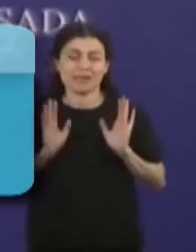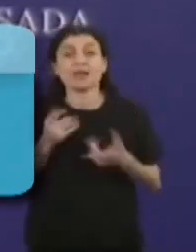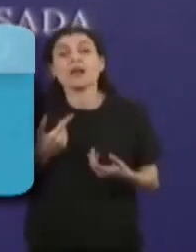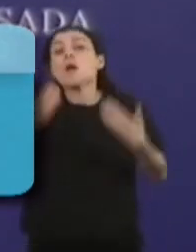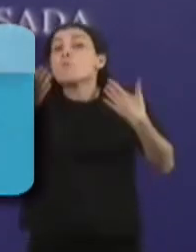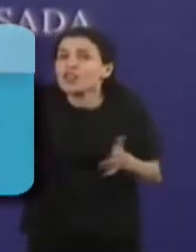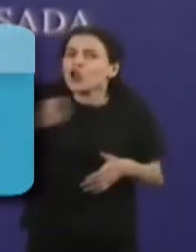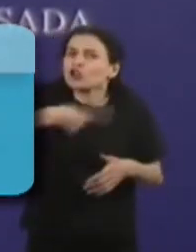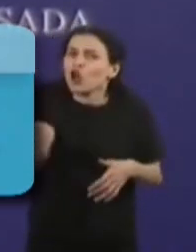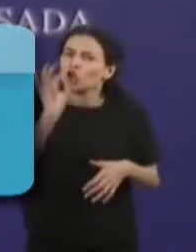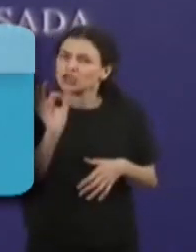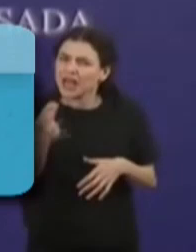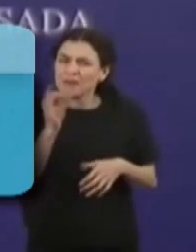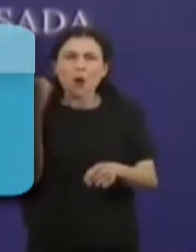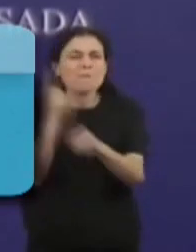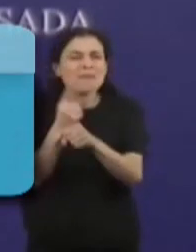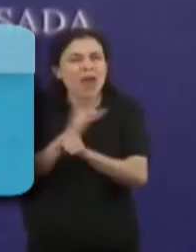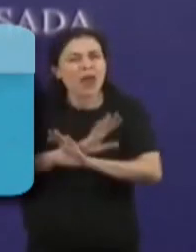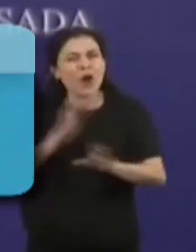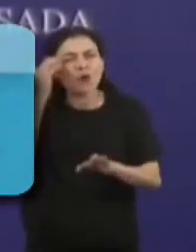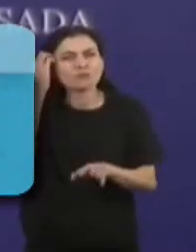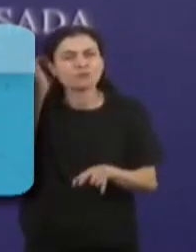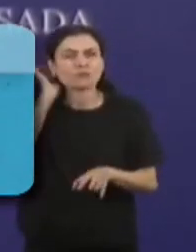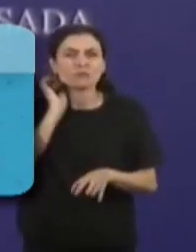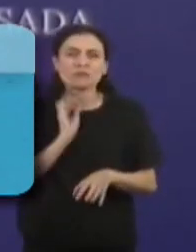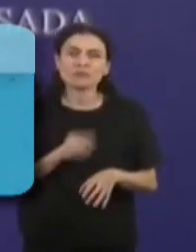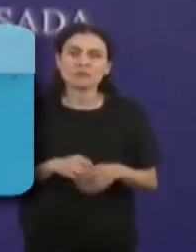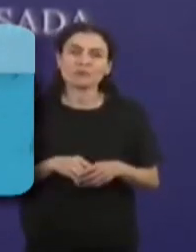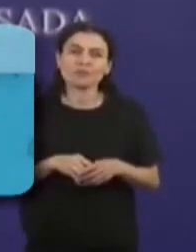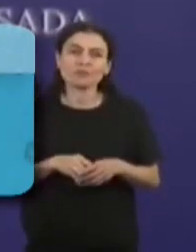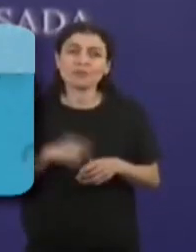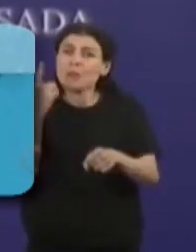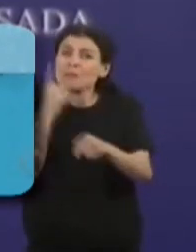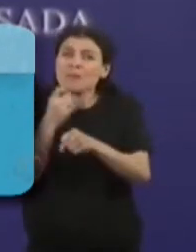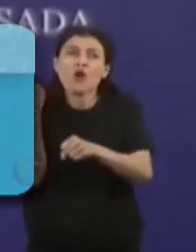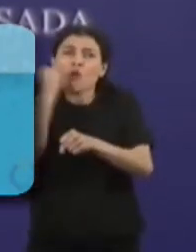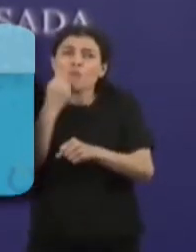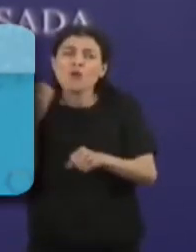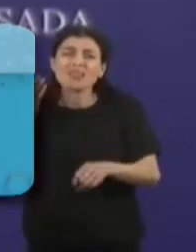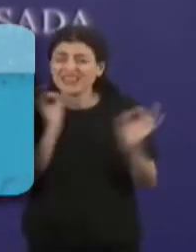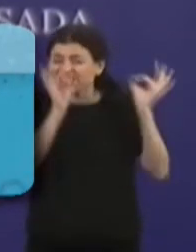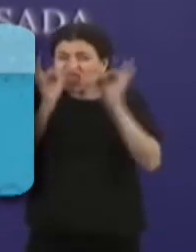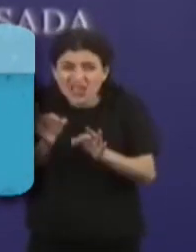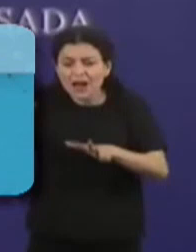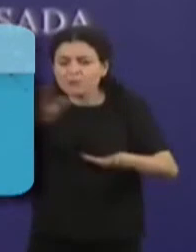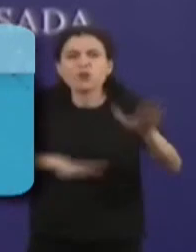mundo sabía que a partir, iniciar con ese reordenamiento económico iba a